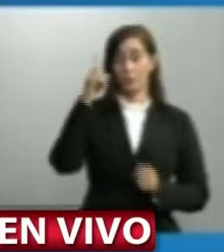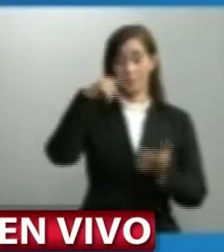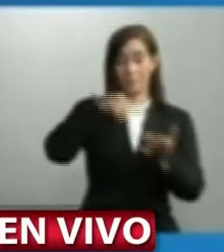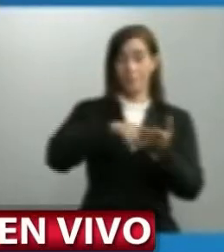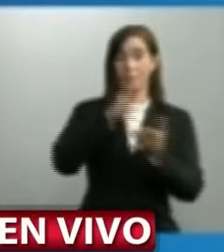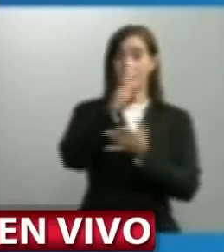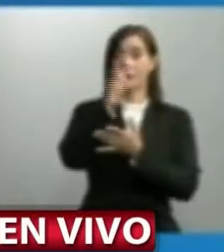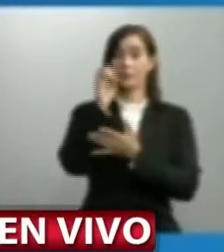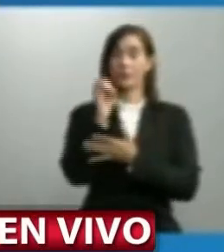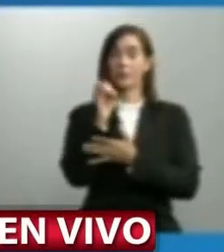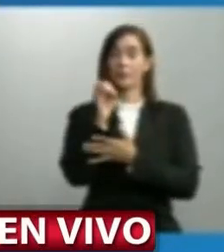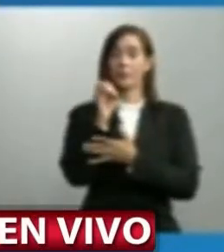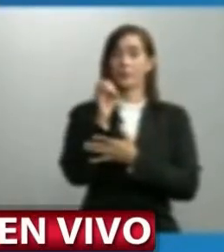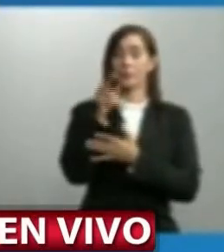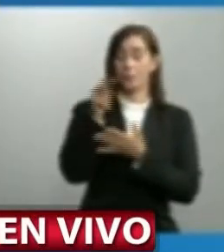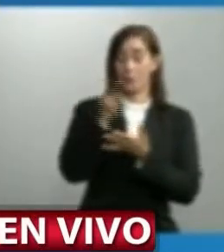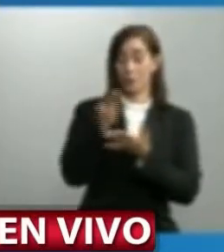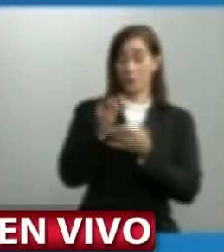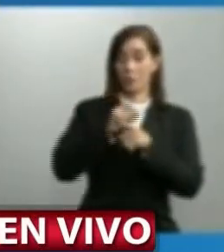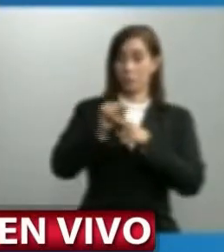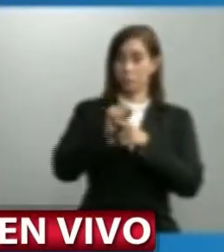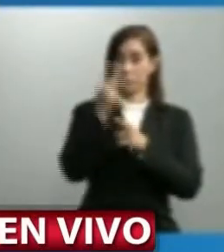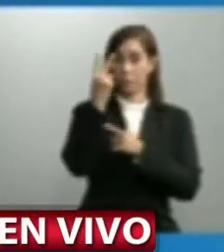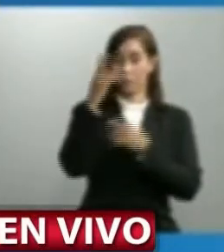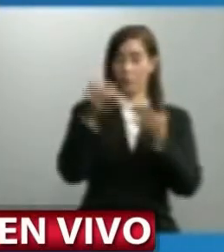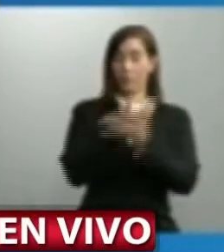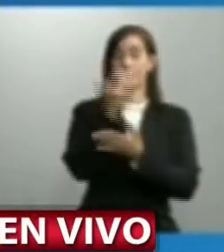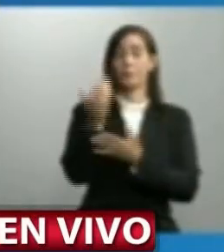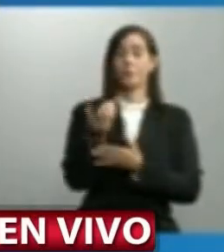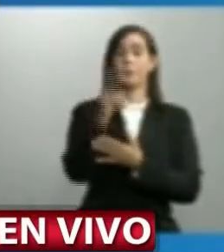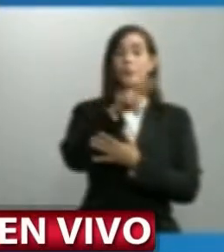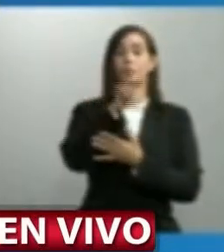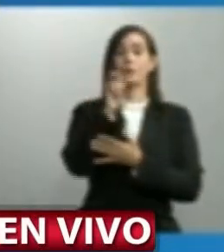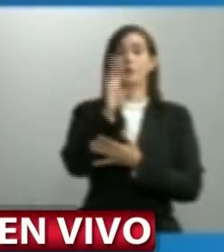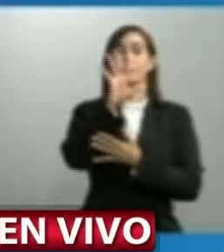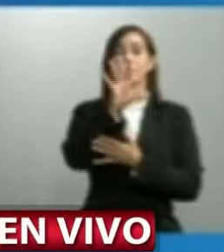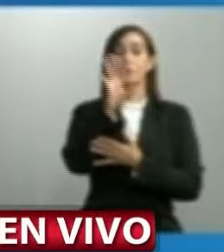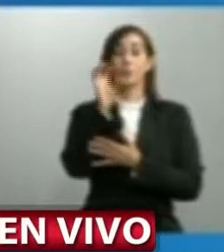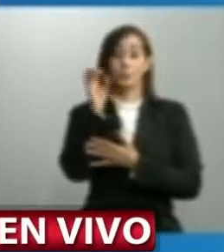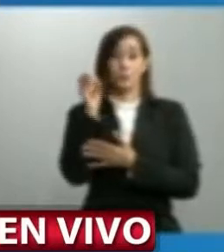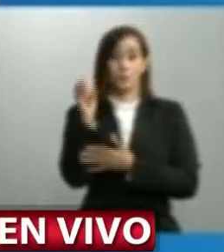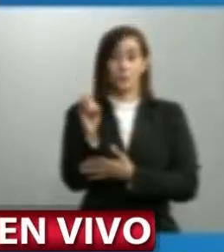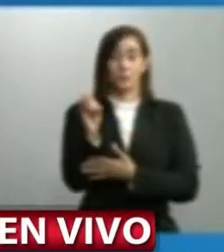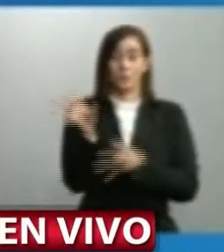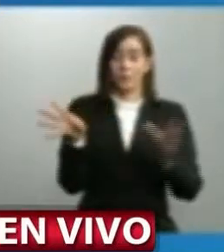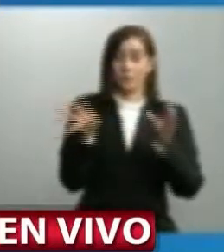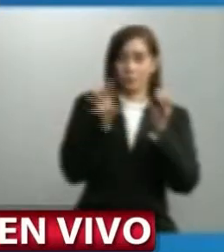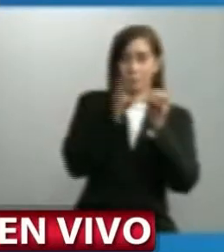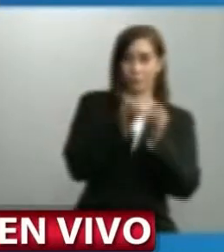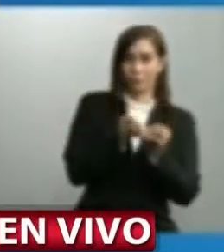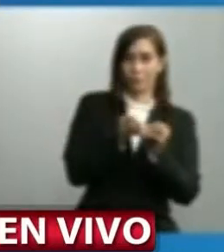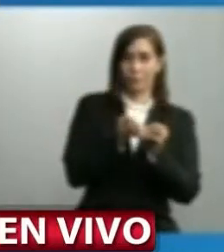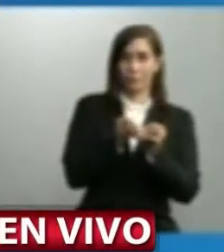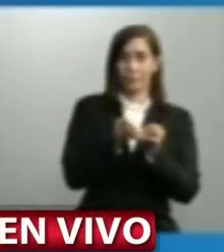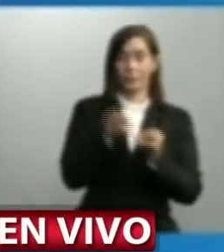pruebas realizadas, 2 casos nuevos, 250 acumulados,